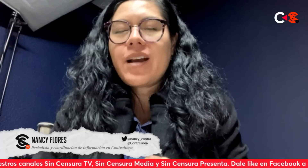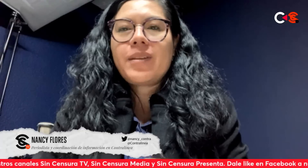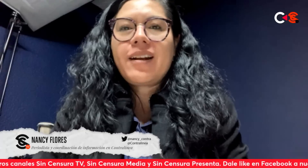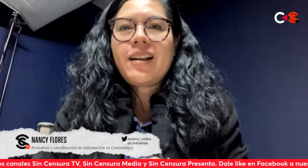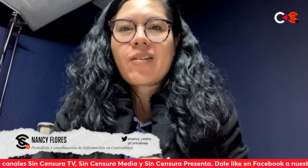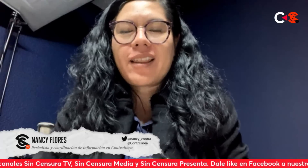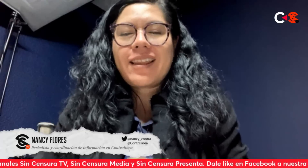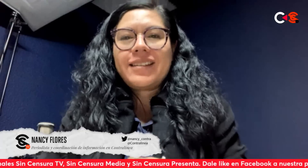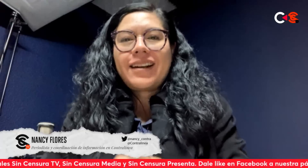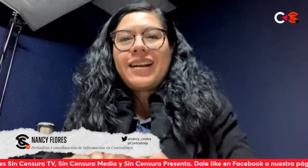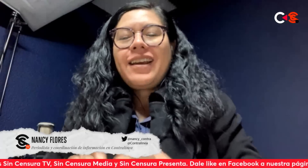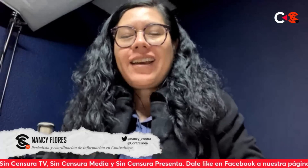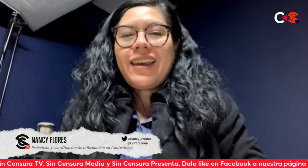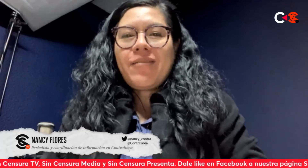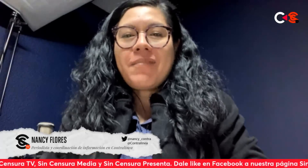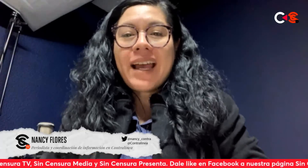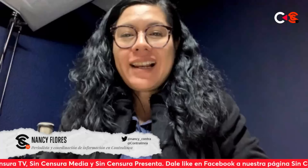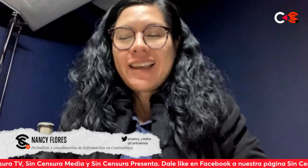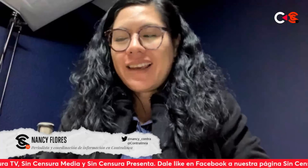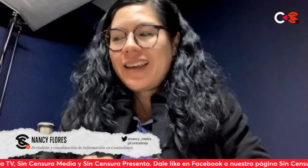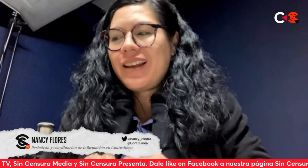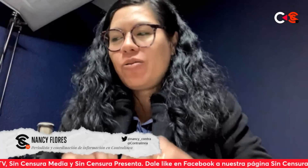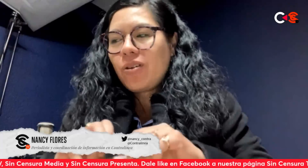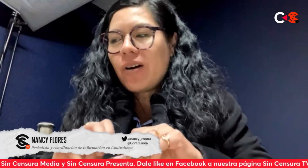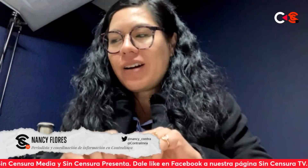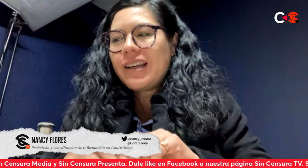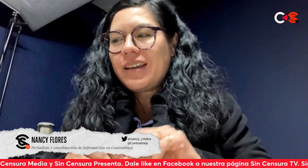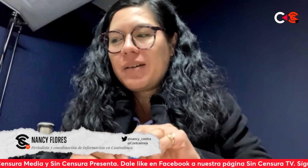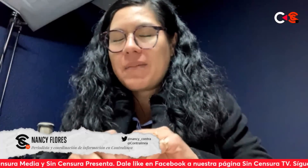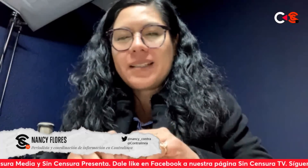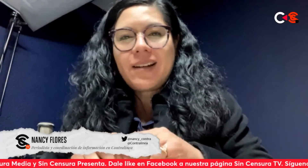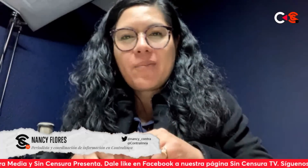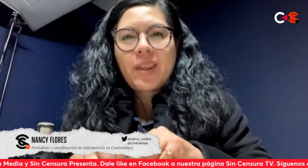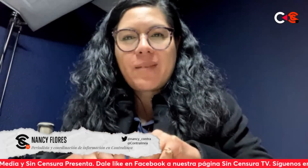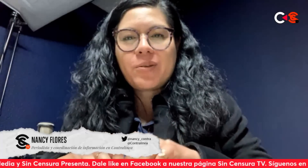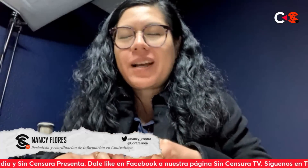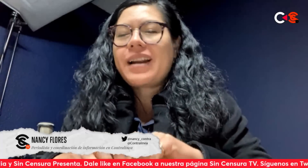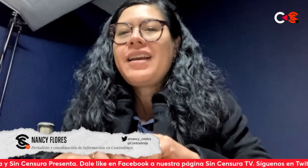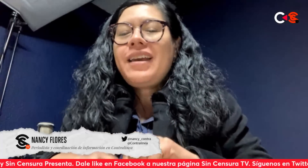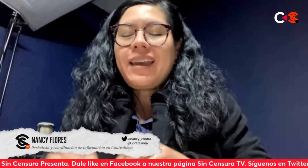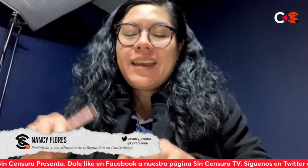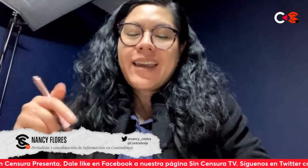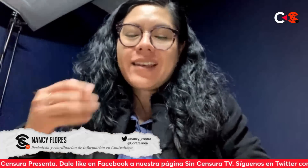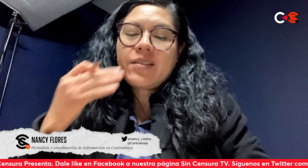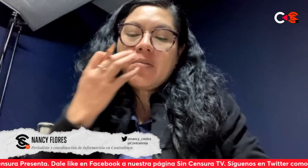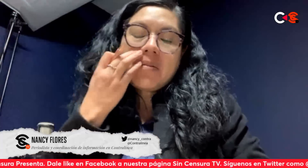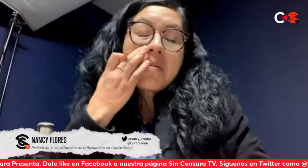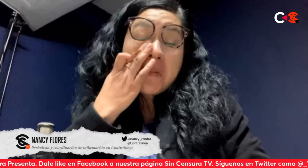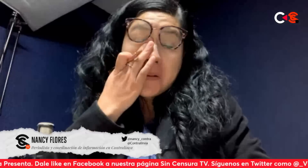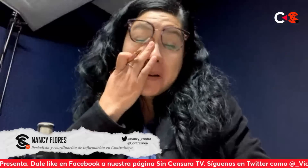no voy a cometer el error de decir mal el autor, a ver si lo pudieran buscar, que